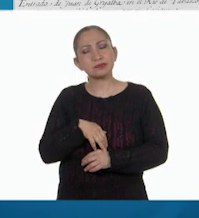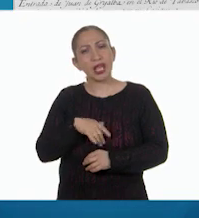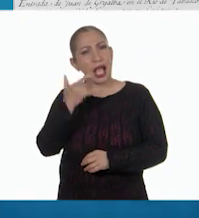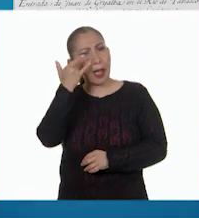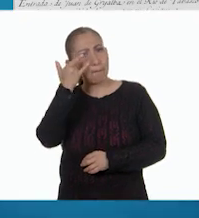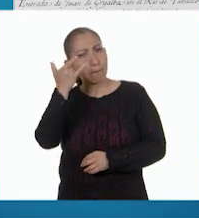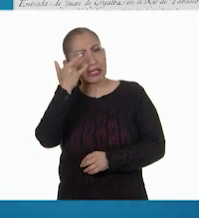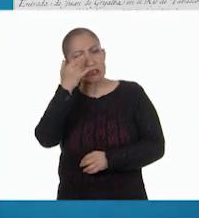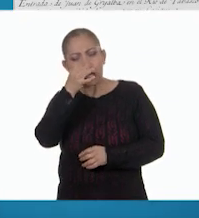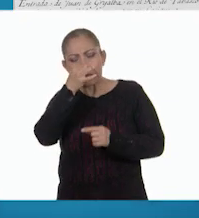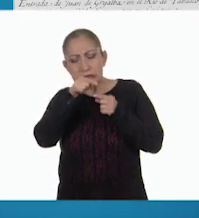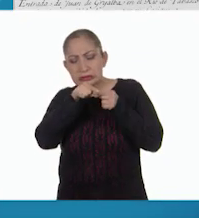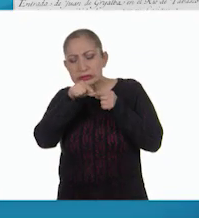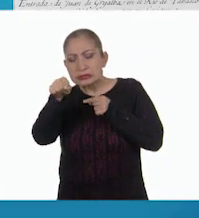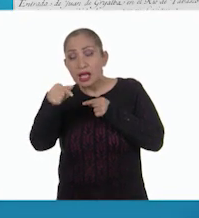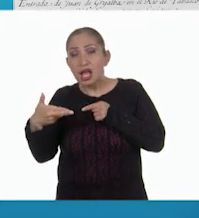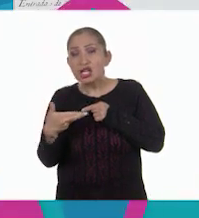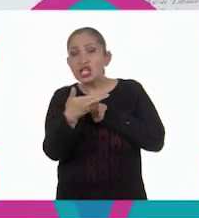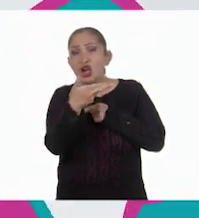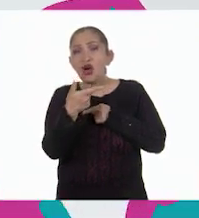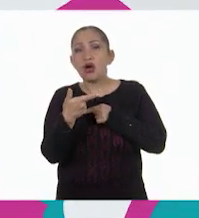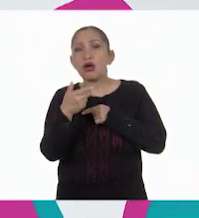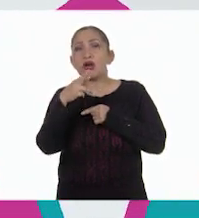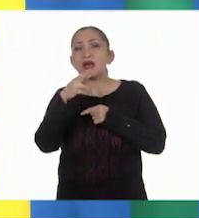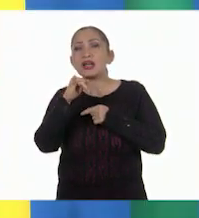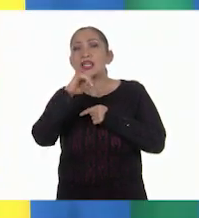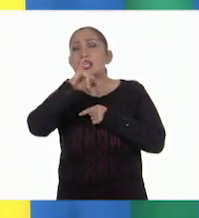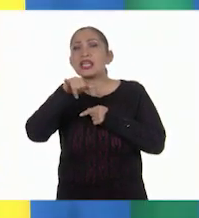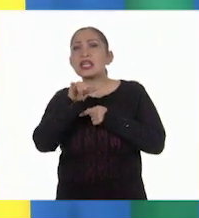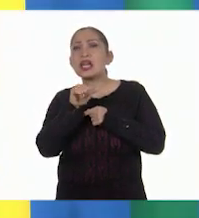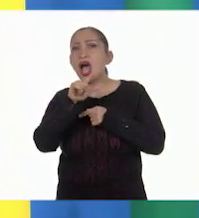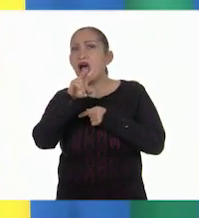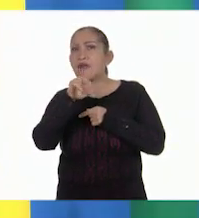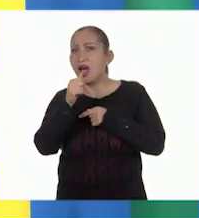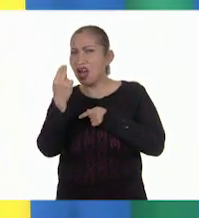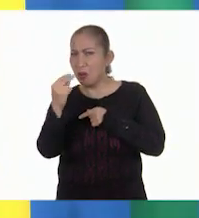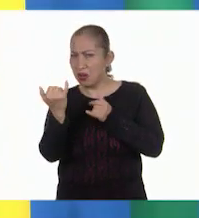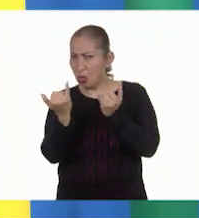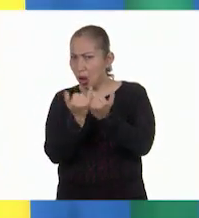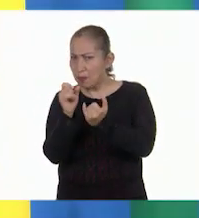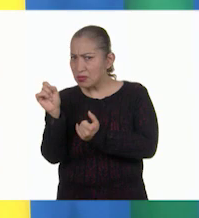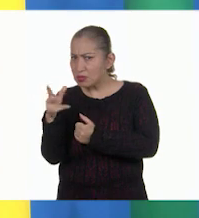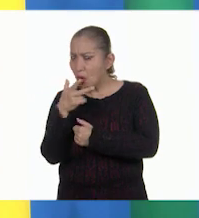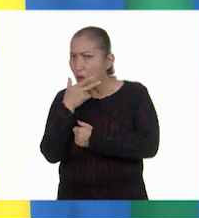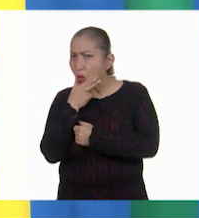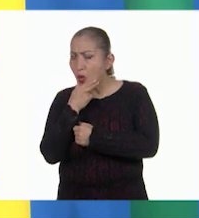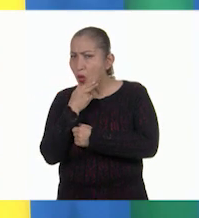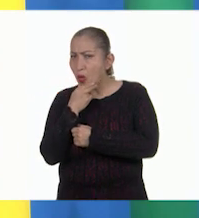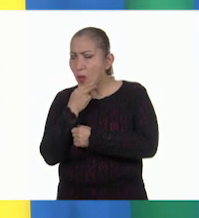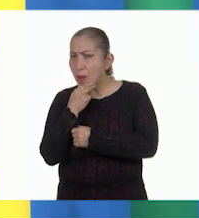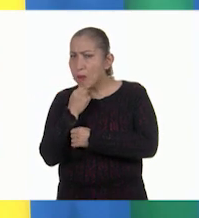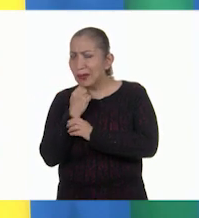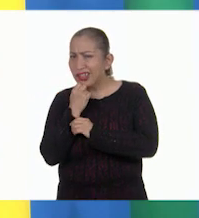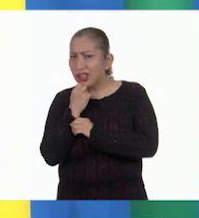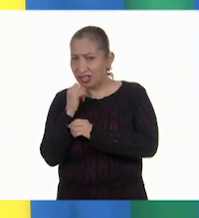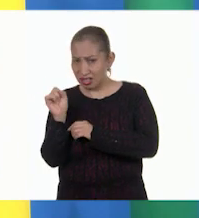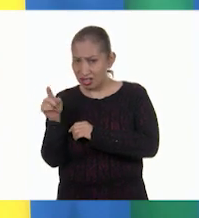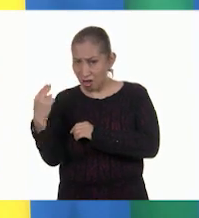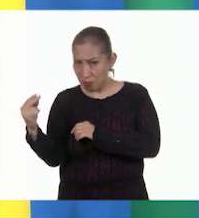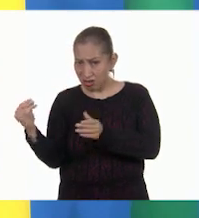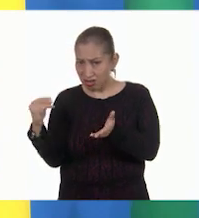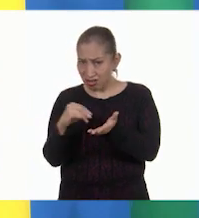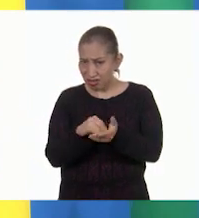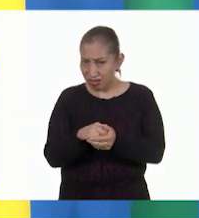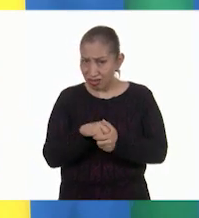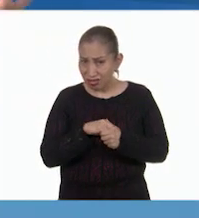Campeche está muy cerca del río Grijalva. ¿Tiene algo que ver esto que nos está contando con el nombre del río